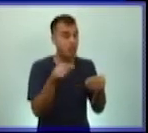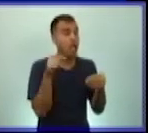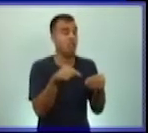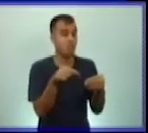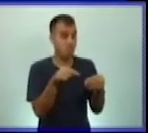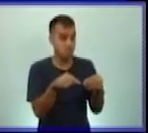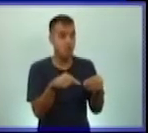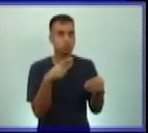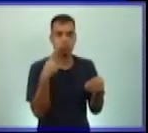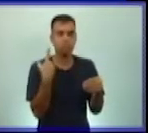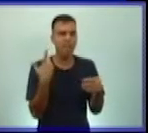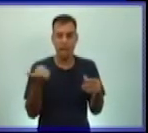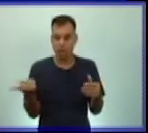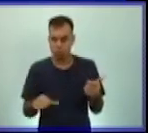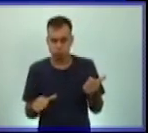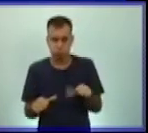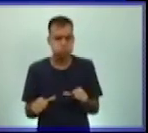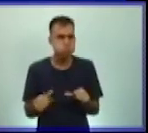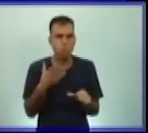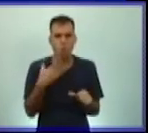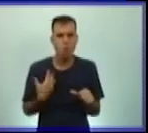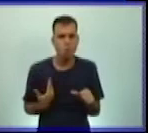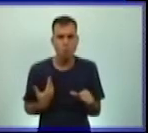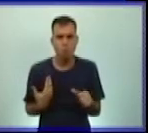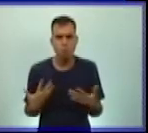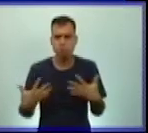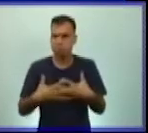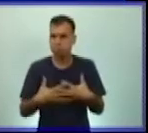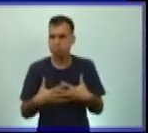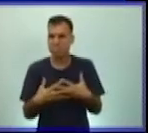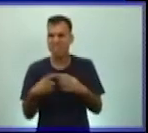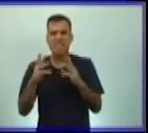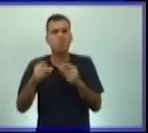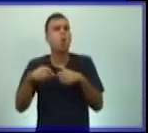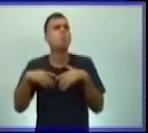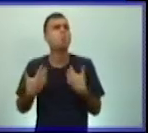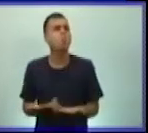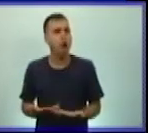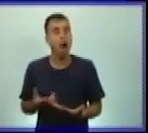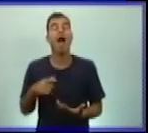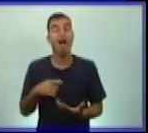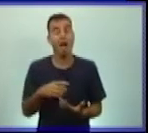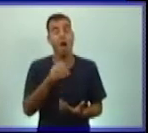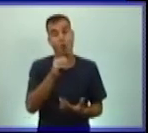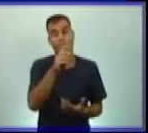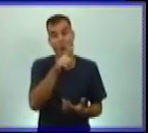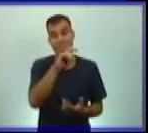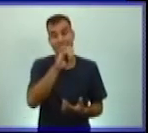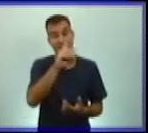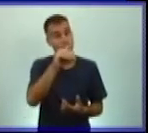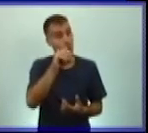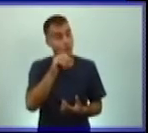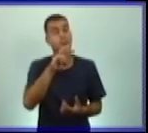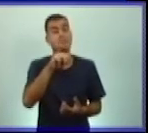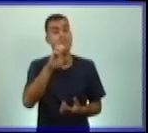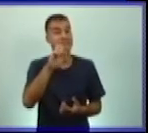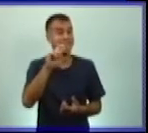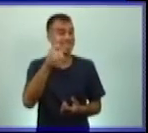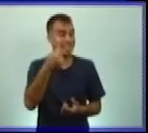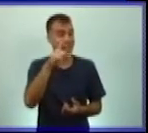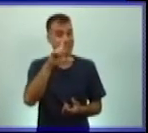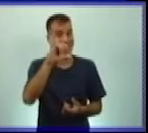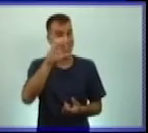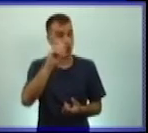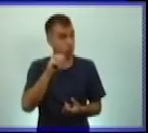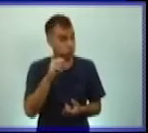se obtendrá en ese caso? Ahí debemos obtener un óxido metálico. Piensen entonces qué